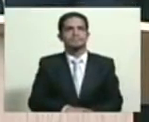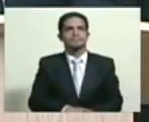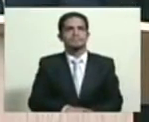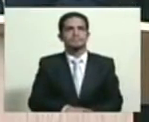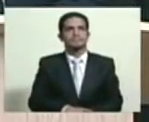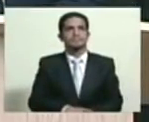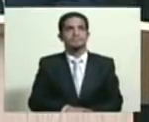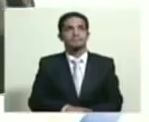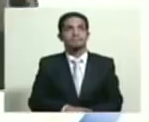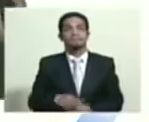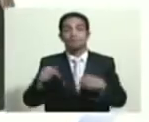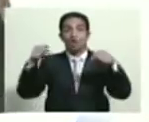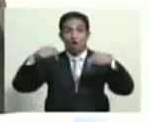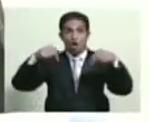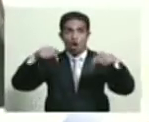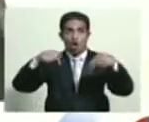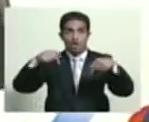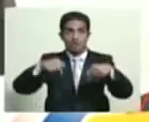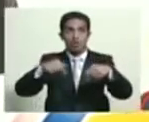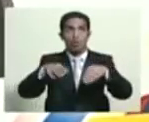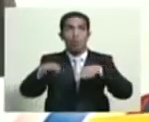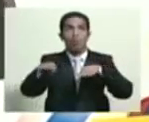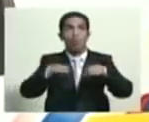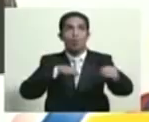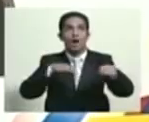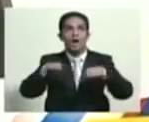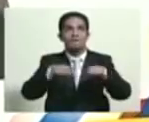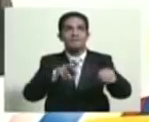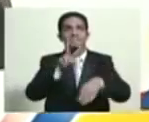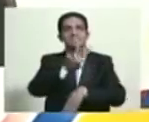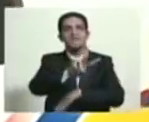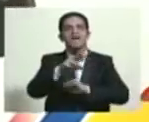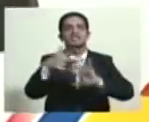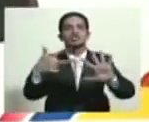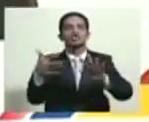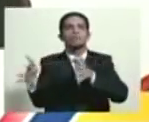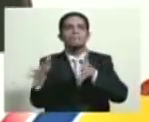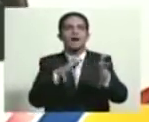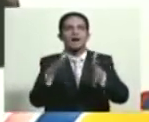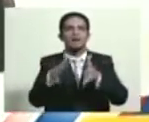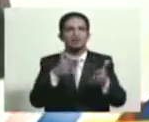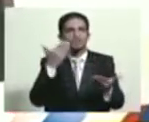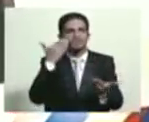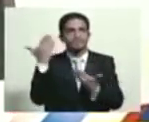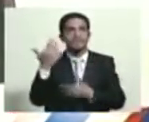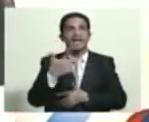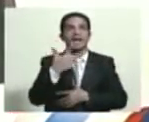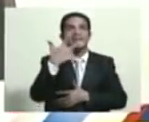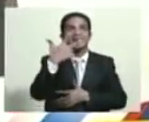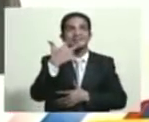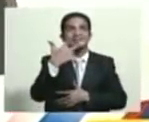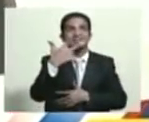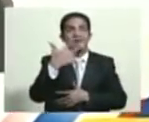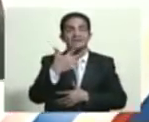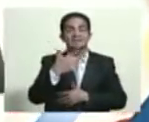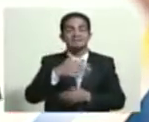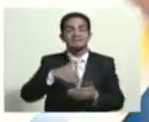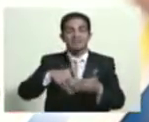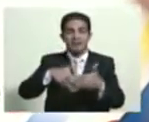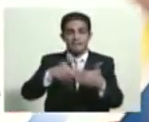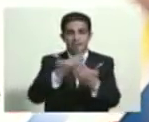esto es hoy, jueves 28 de marzo a las 3 de la